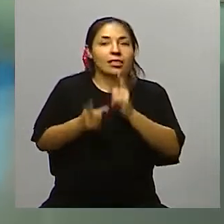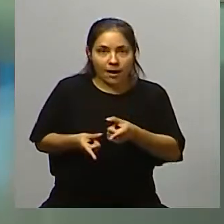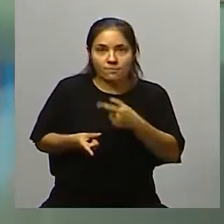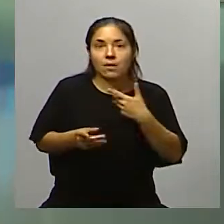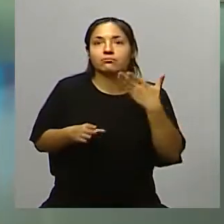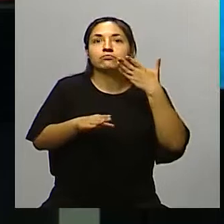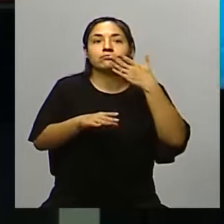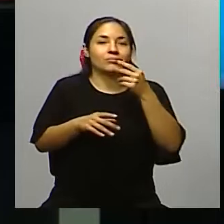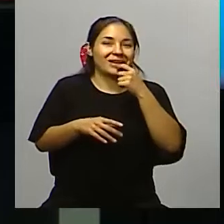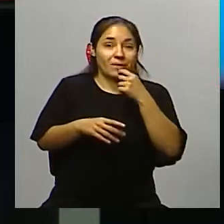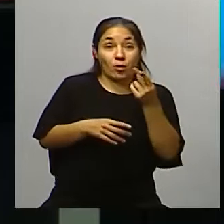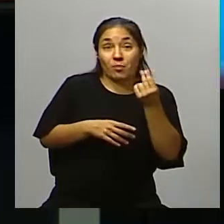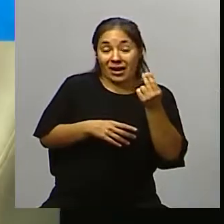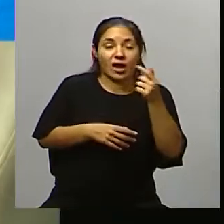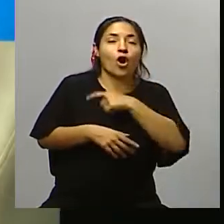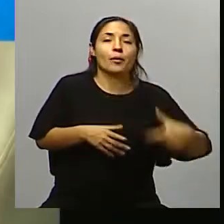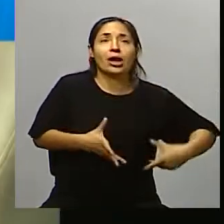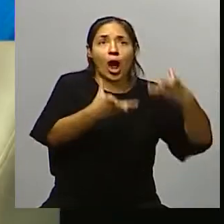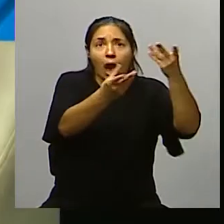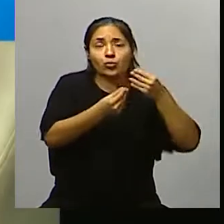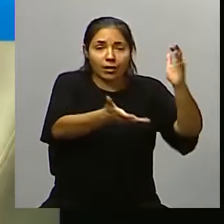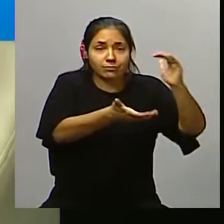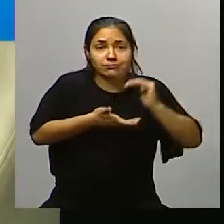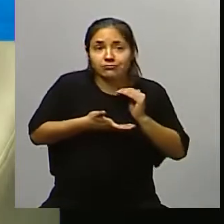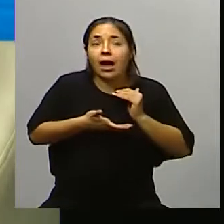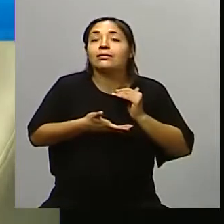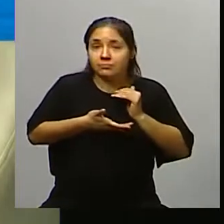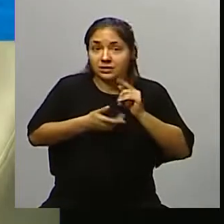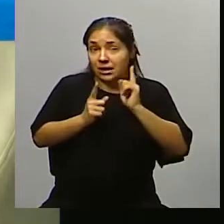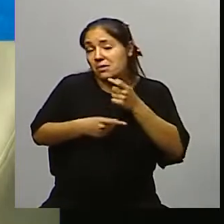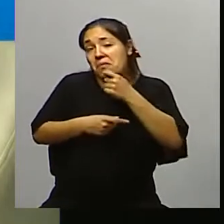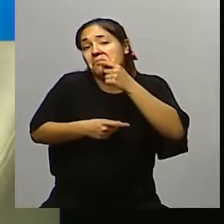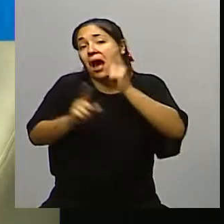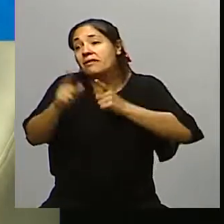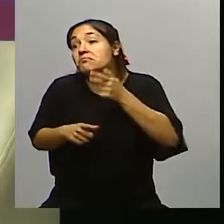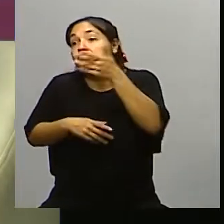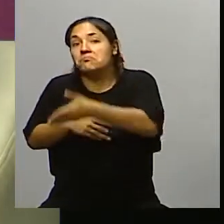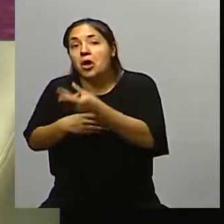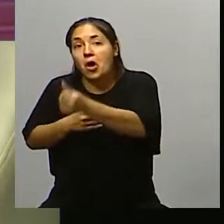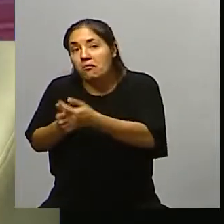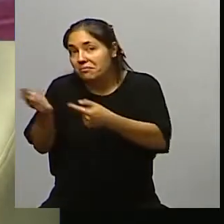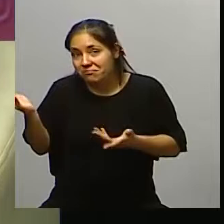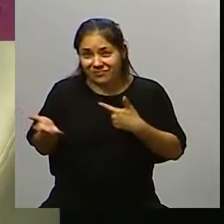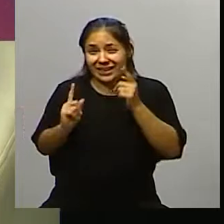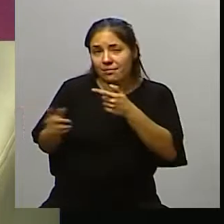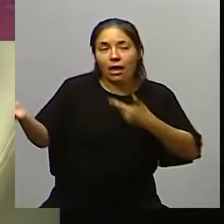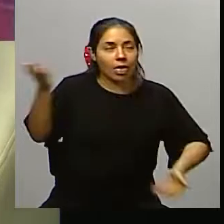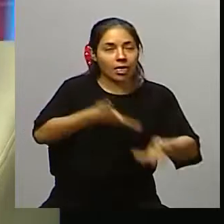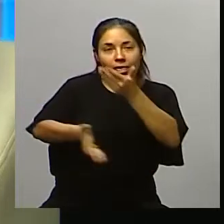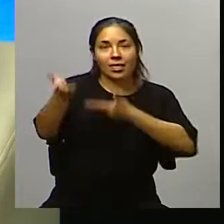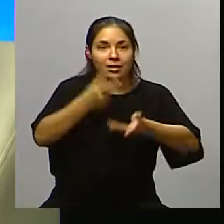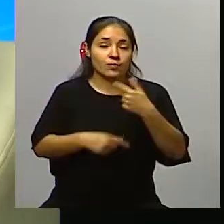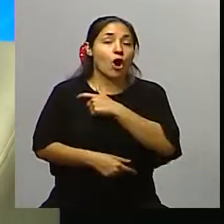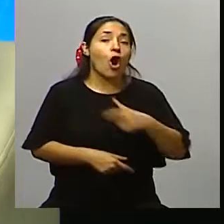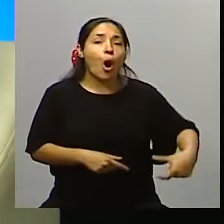¿no? Sí. Con esos ingresos. Entonces, digo, el acompañamiento del Estado está. Por ahí